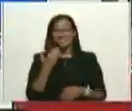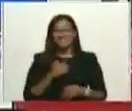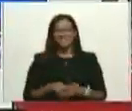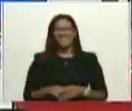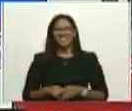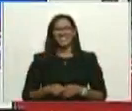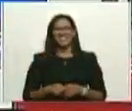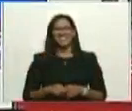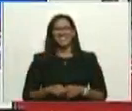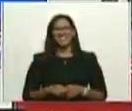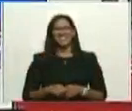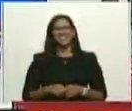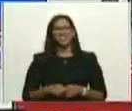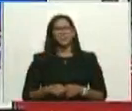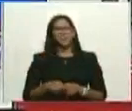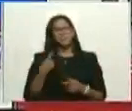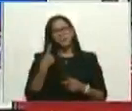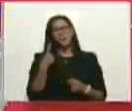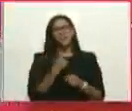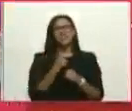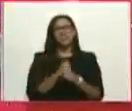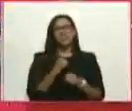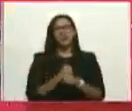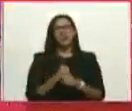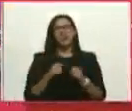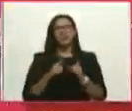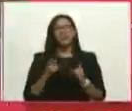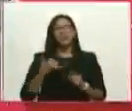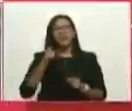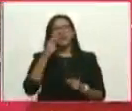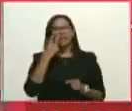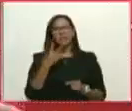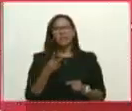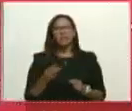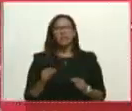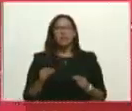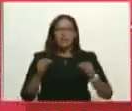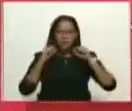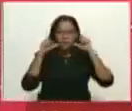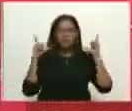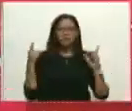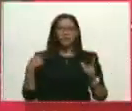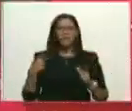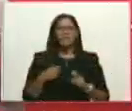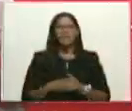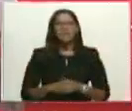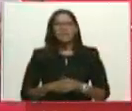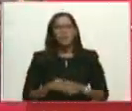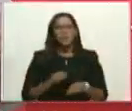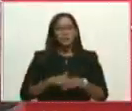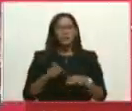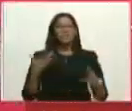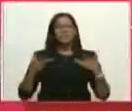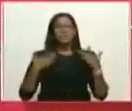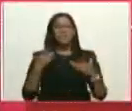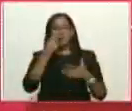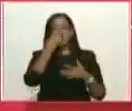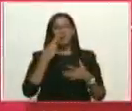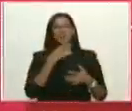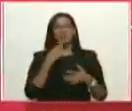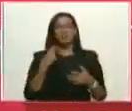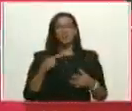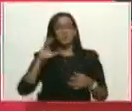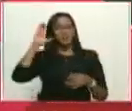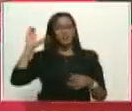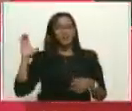Bueno, está no, porque una cosa es el trabajo allí, pero también hay que ver el impacto que tiene en porque estos actos de juramentación, presidente, en los